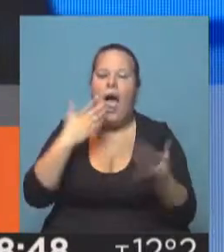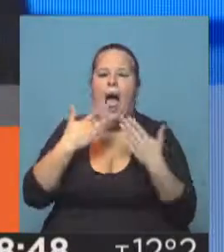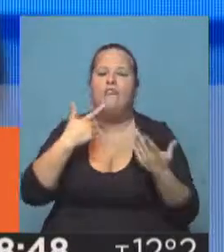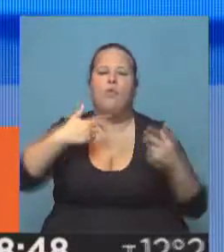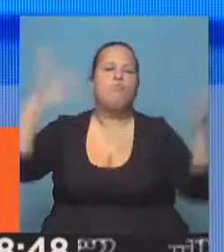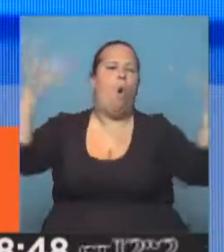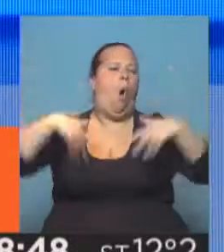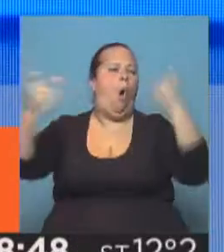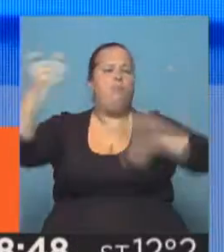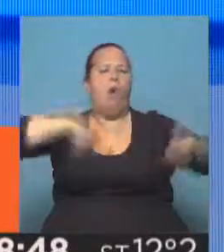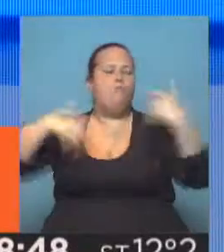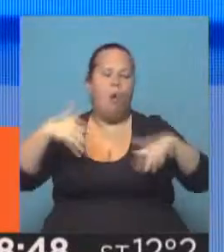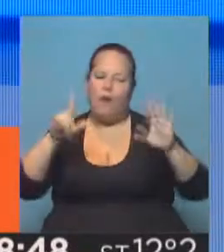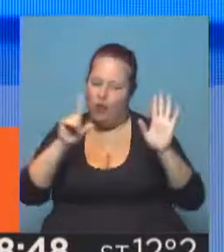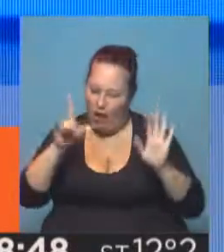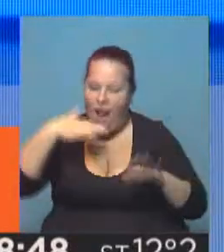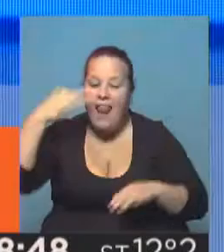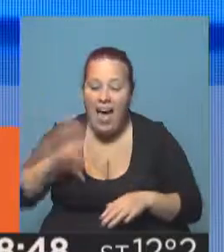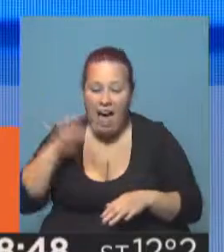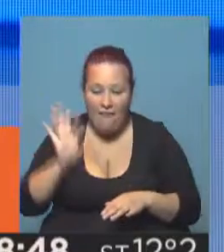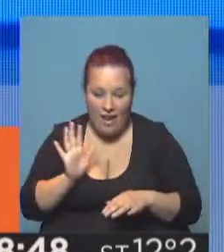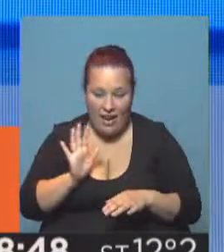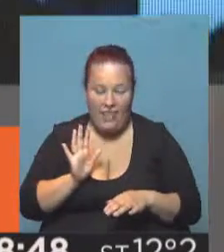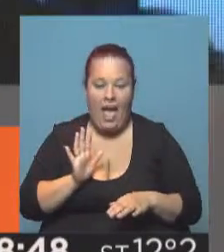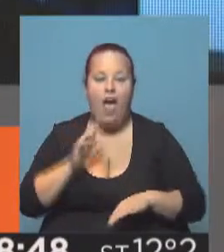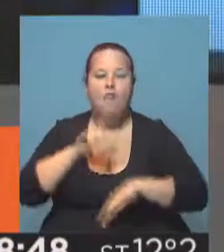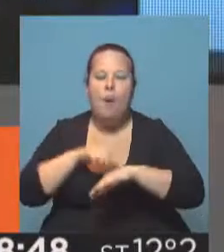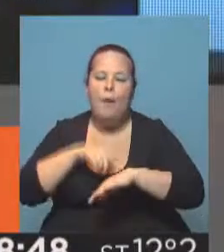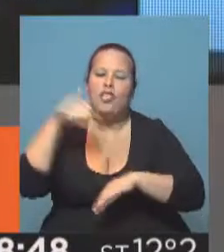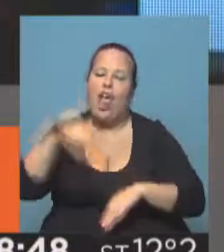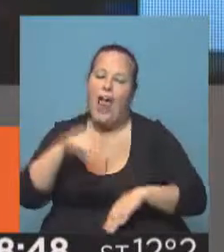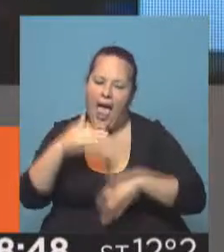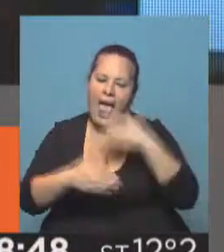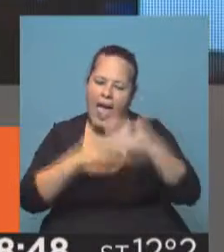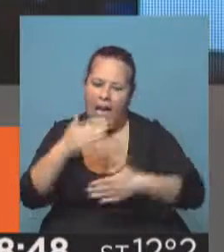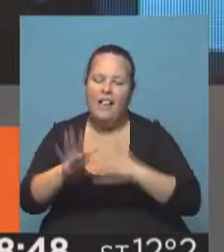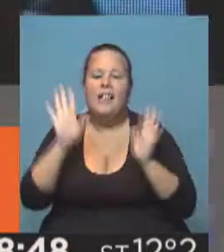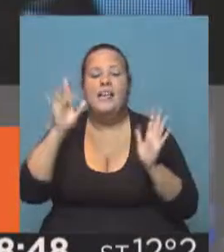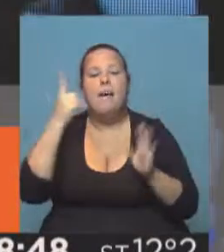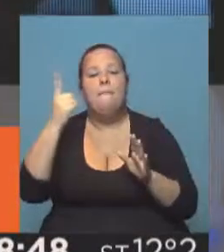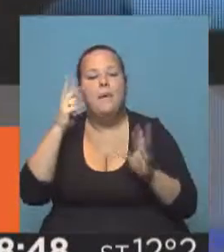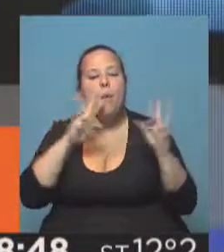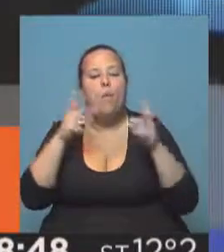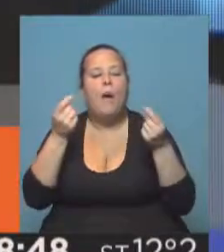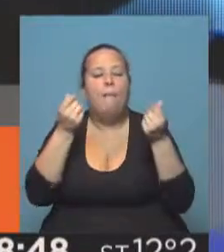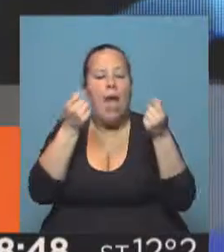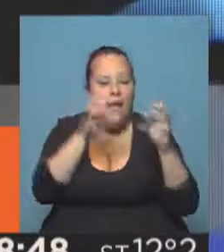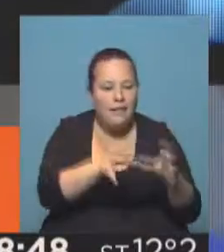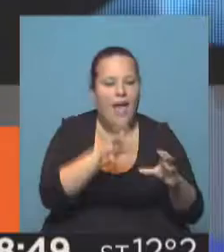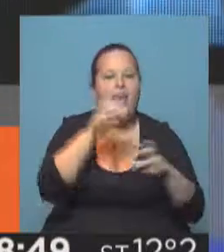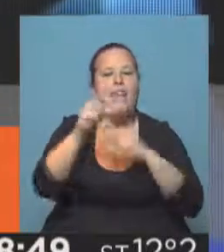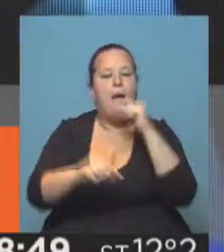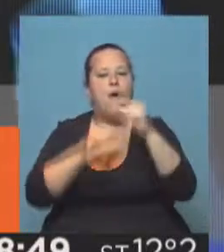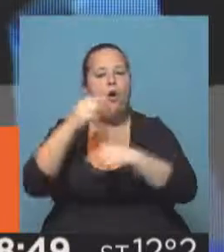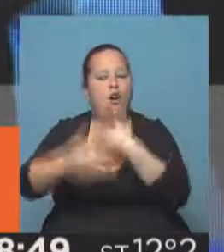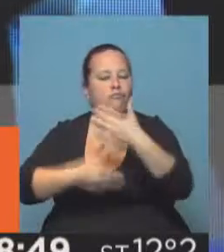de inversiones, todo muy rápido y en la realidad los procesos son mucho más lentos y de hecho se hunde primero una parte del capital y lentamente a la medida